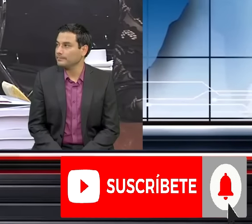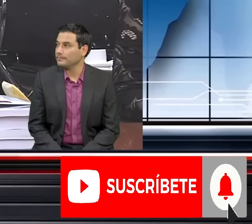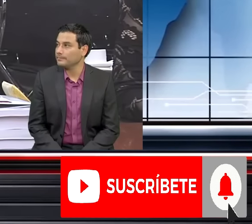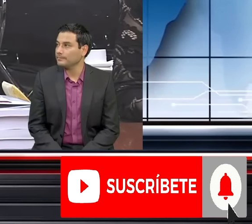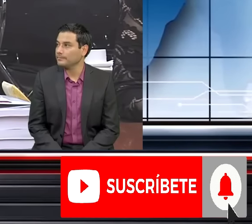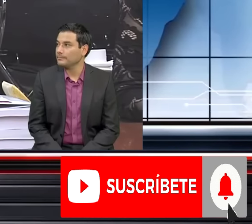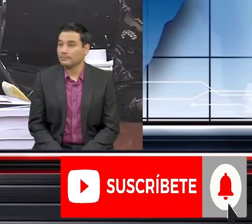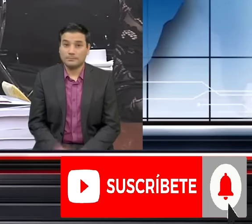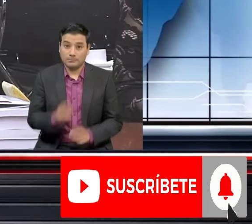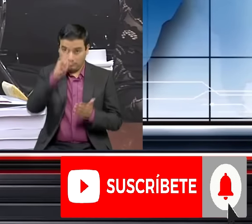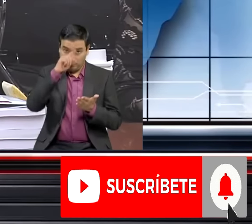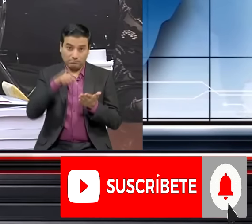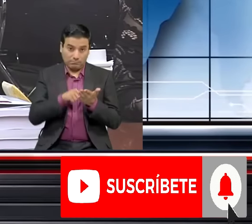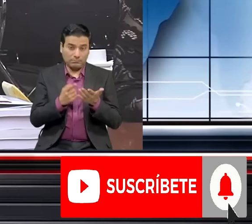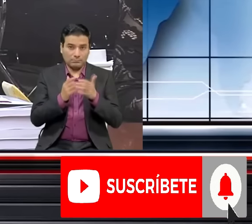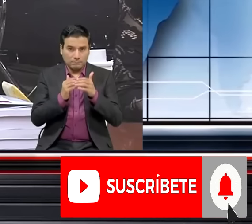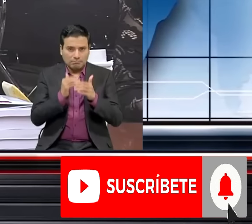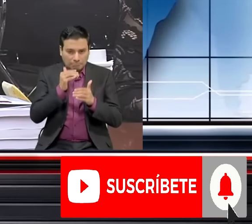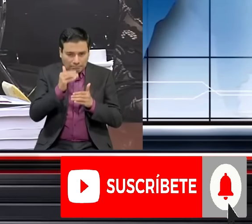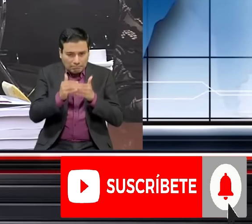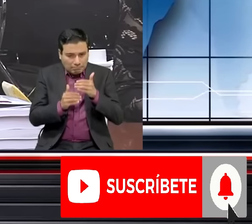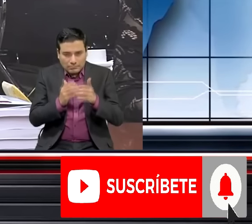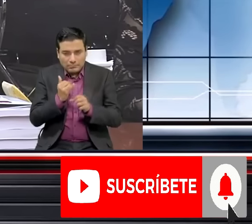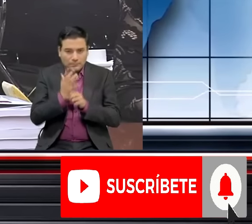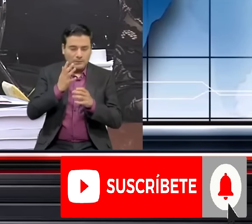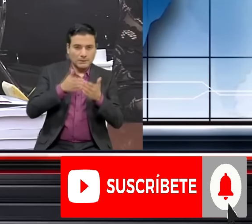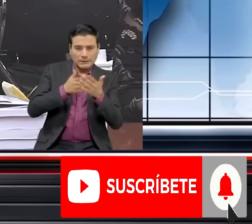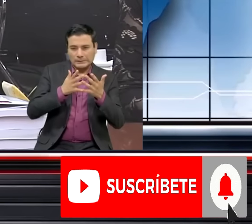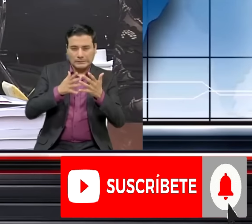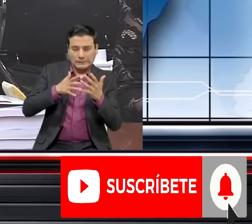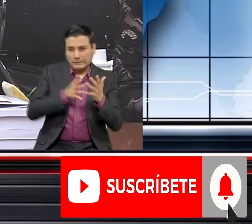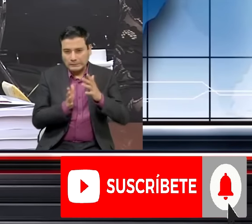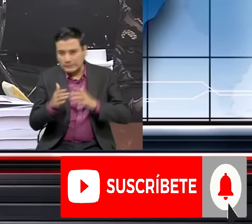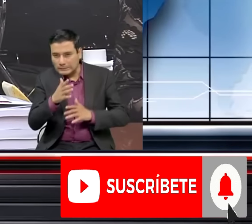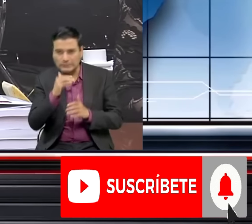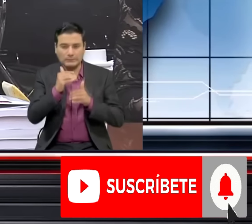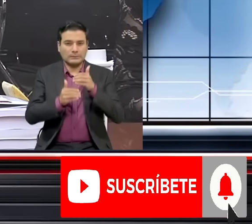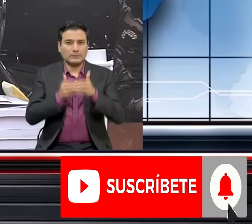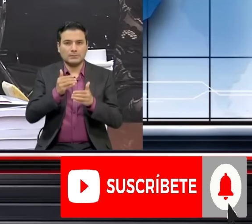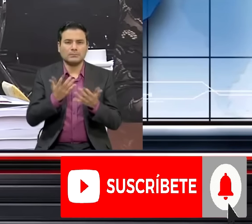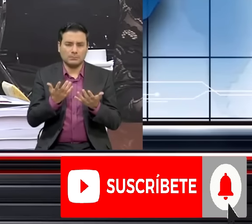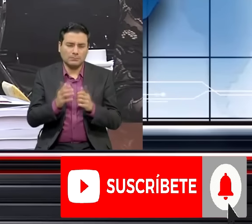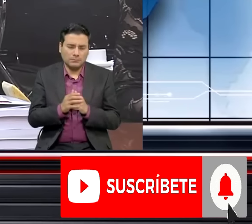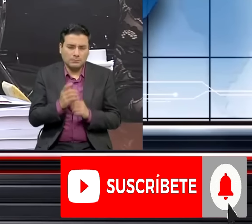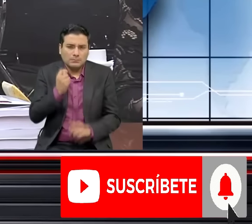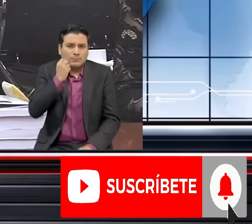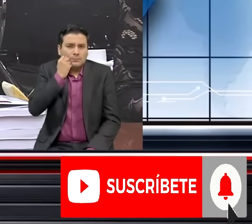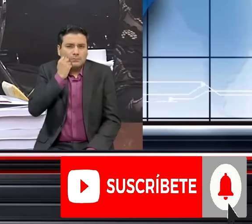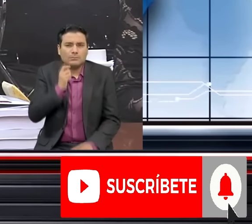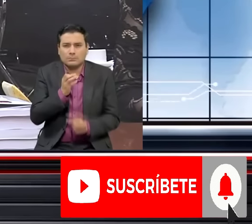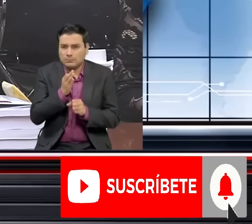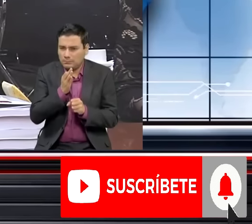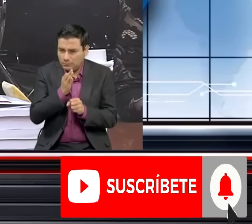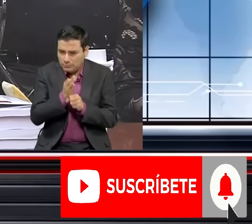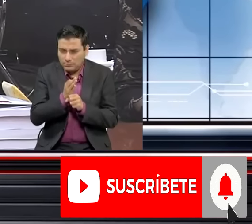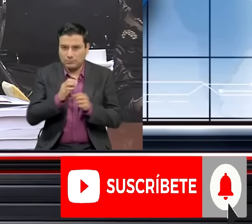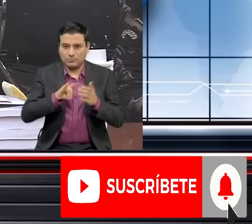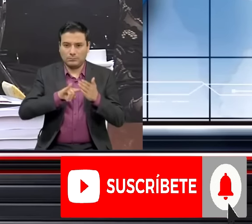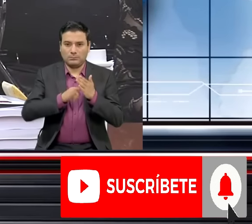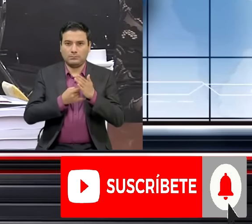pues ahí vamos avanzando a trompicones, pero celebro que de todos modos, aunque sea esta hora, por ahí de